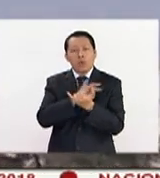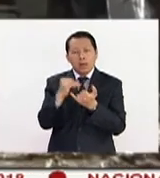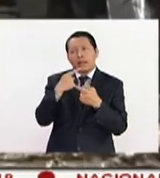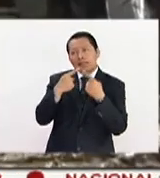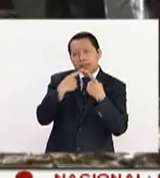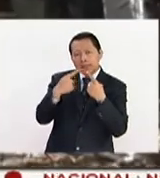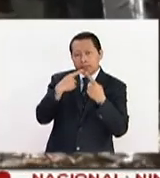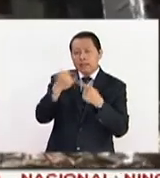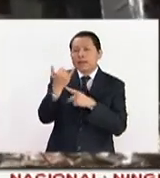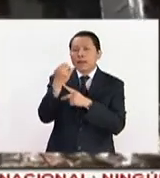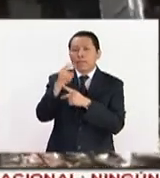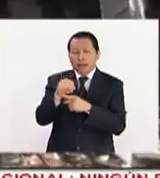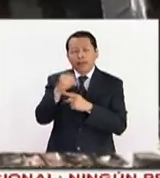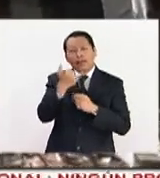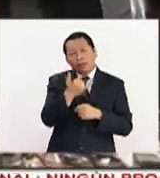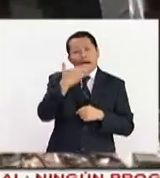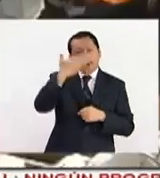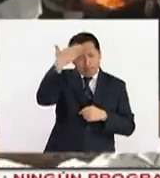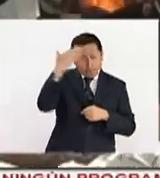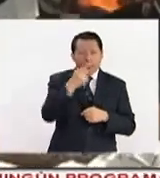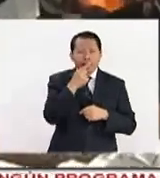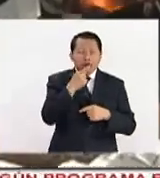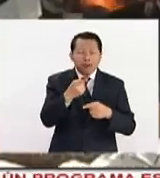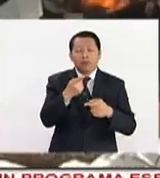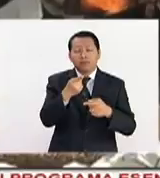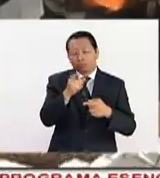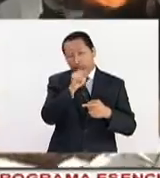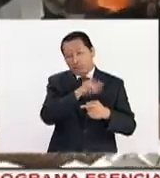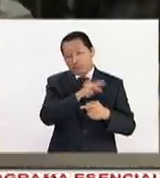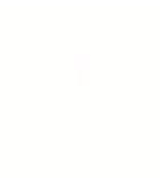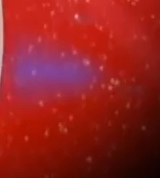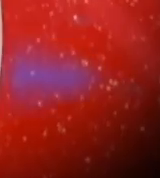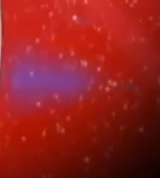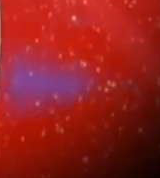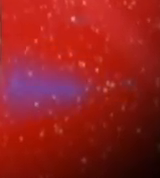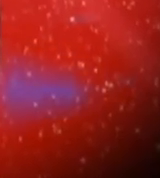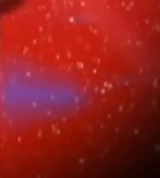Yemen y Arabia Saudita y a cesar cualquier ataque.